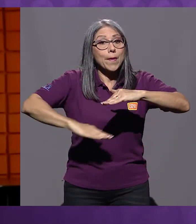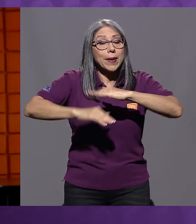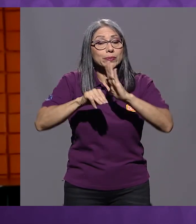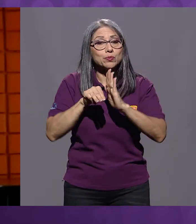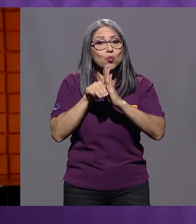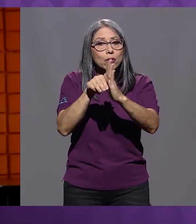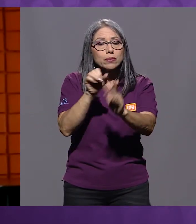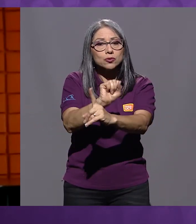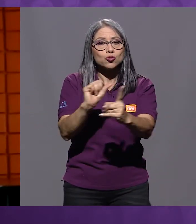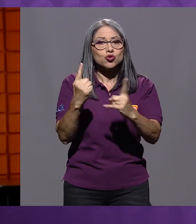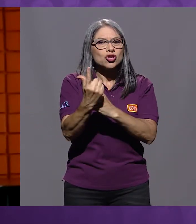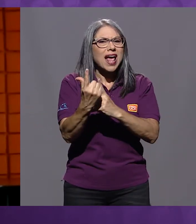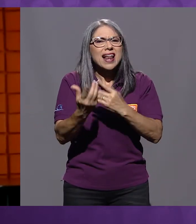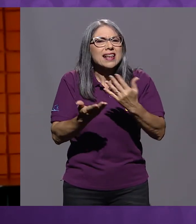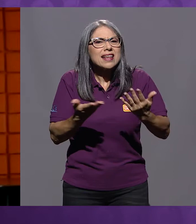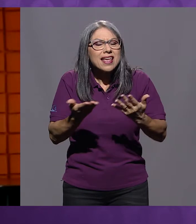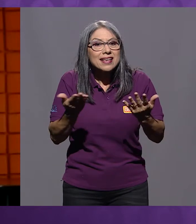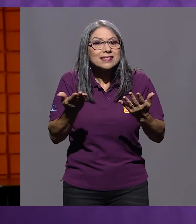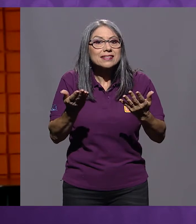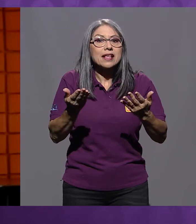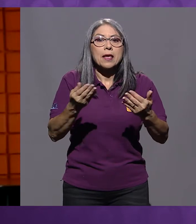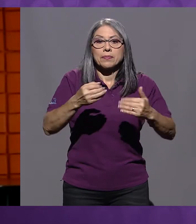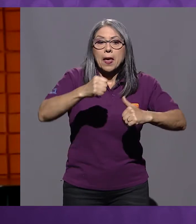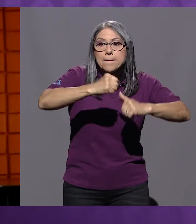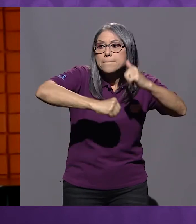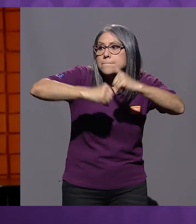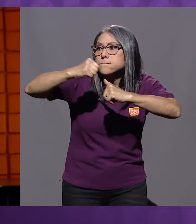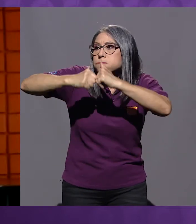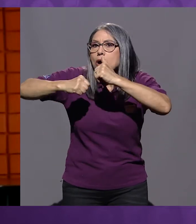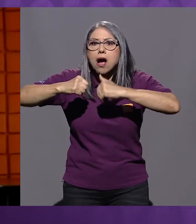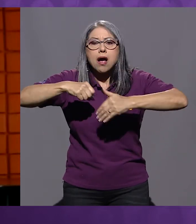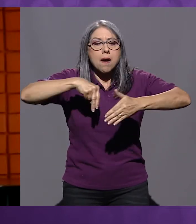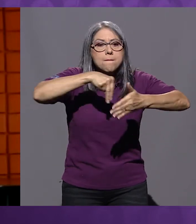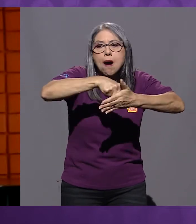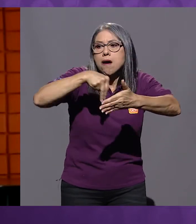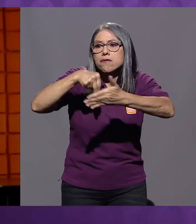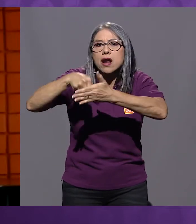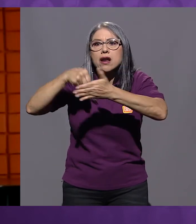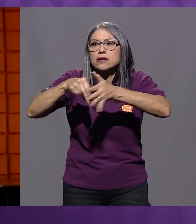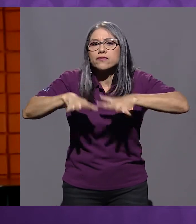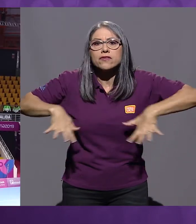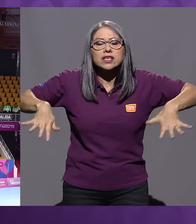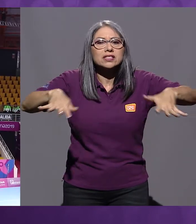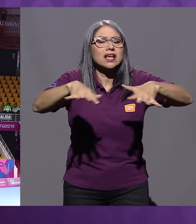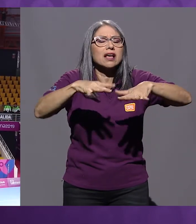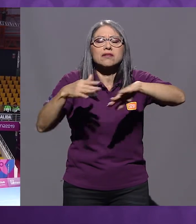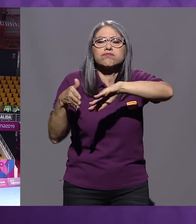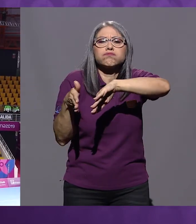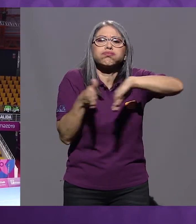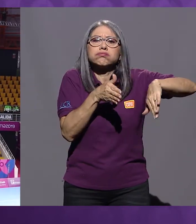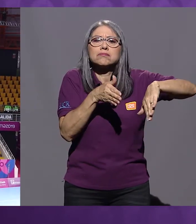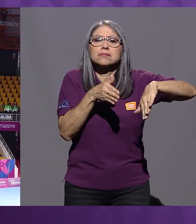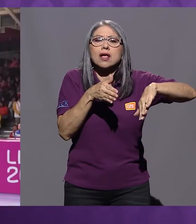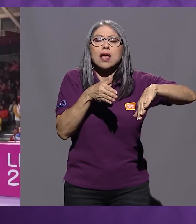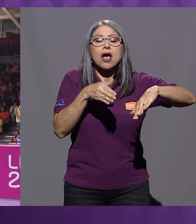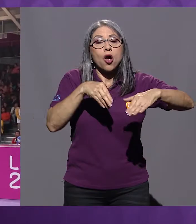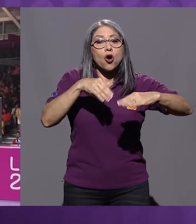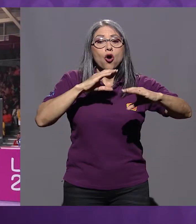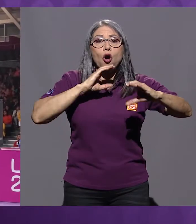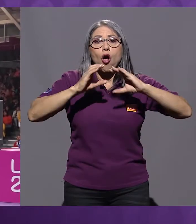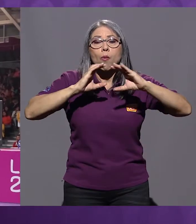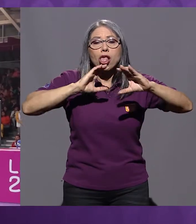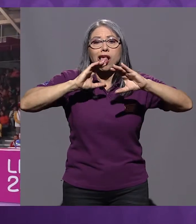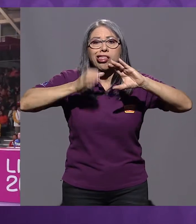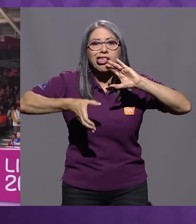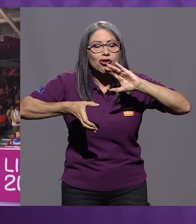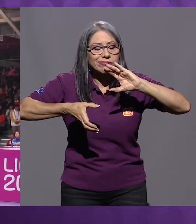se basa en eliminar las barreras físicas, las barreras de la comunicación. Una de las barreras más